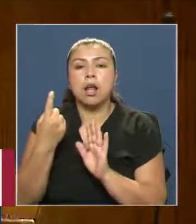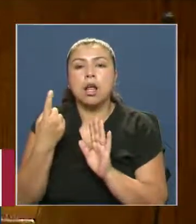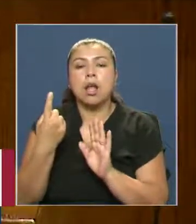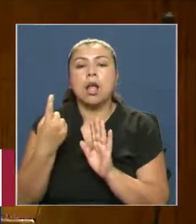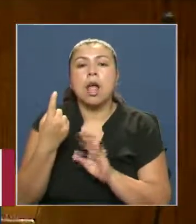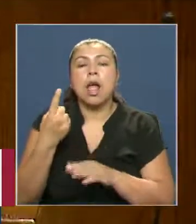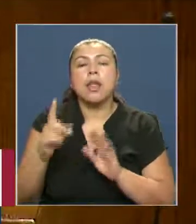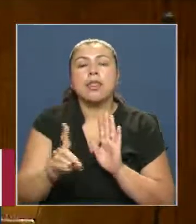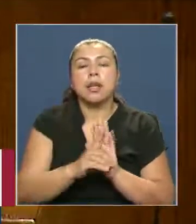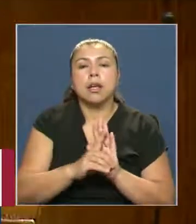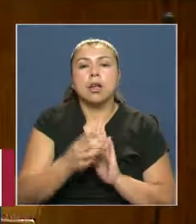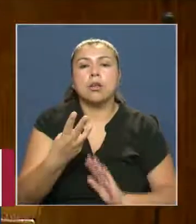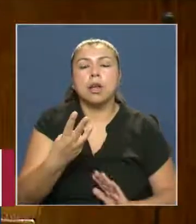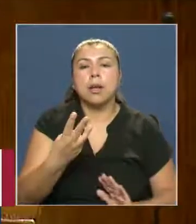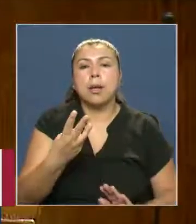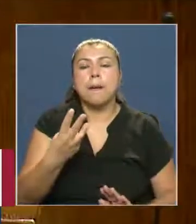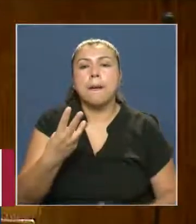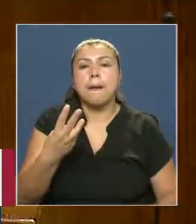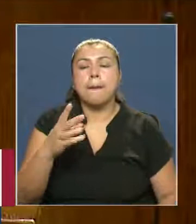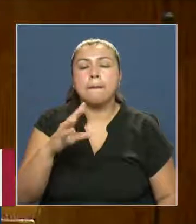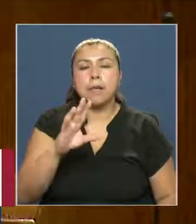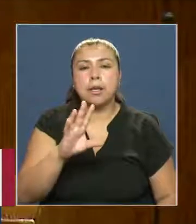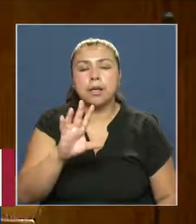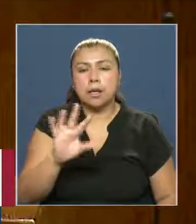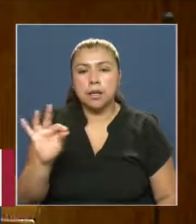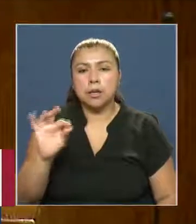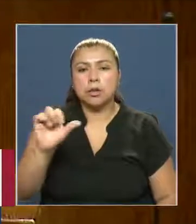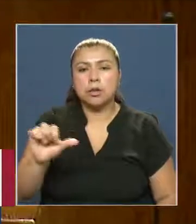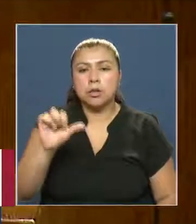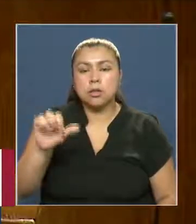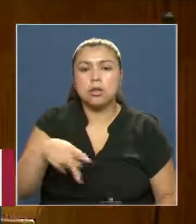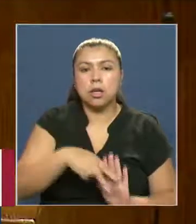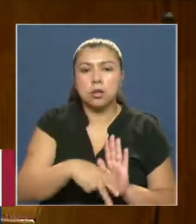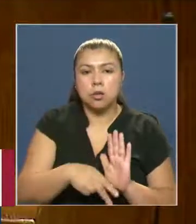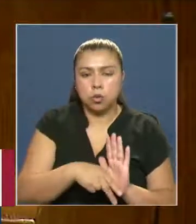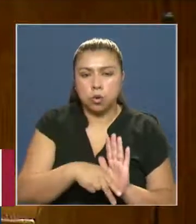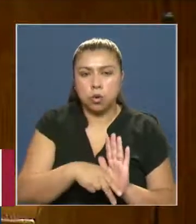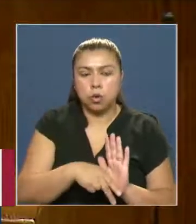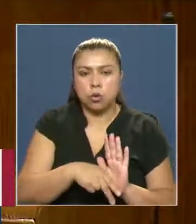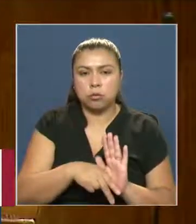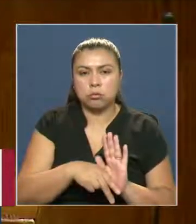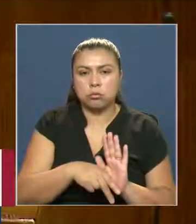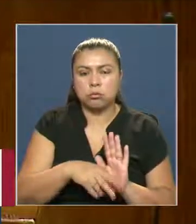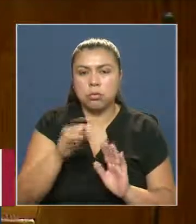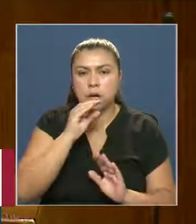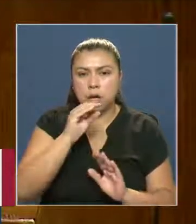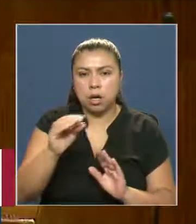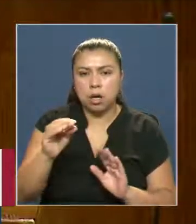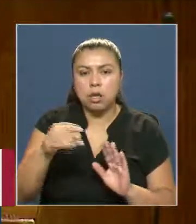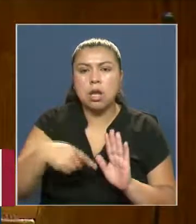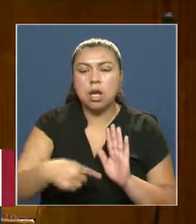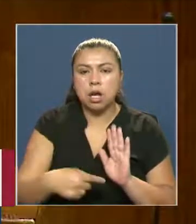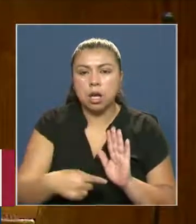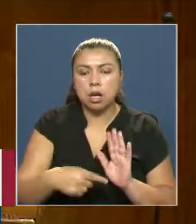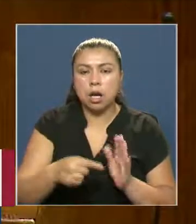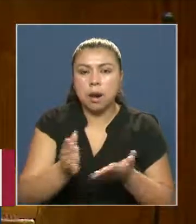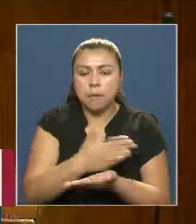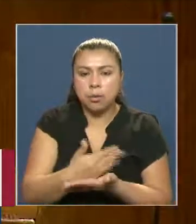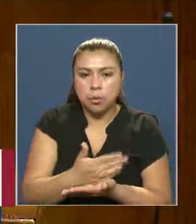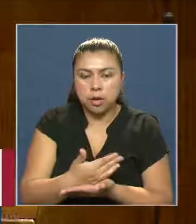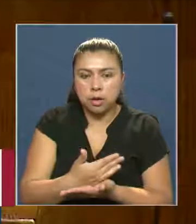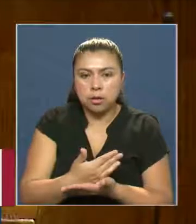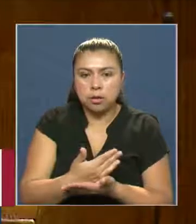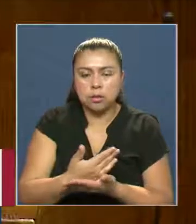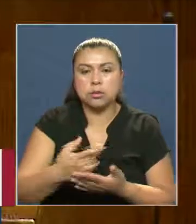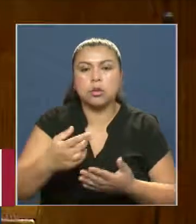el Decreto Ley 3516, que establece normas sobre división de predios rústicos y en el instrumento de planificación territorial